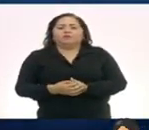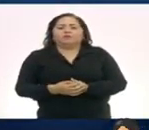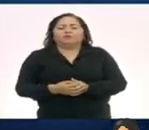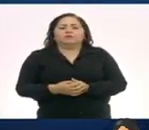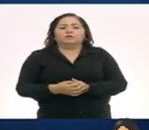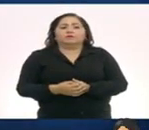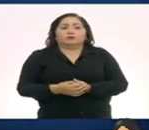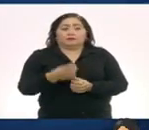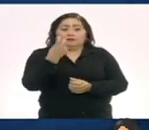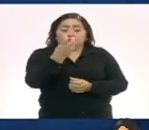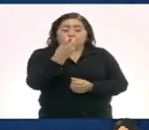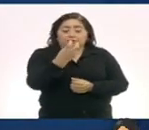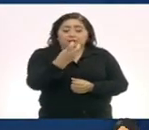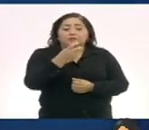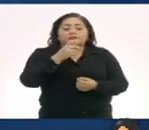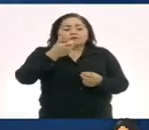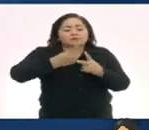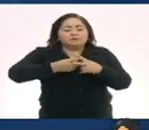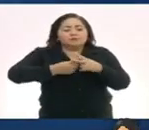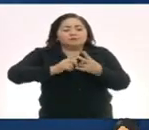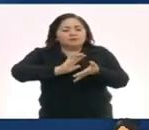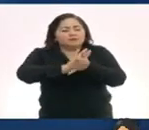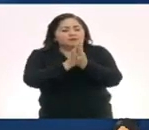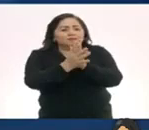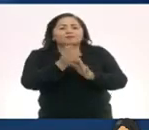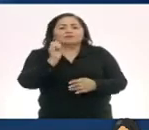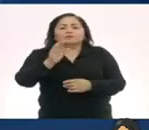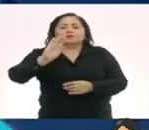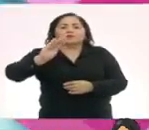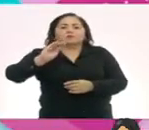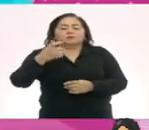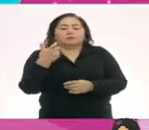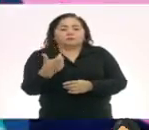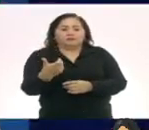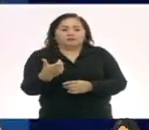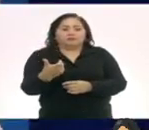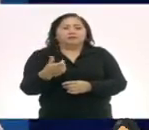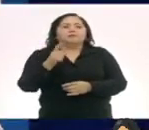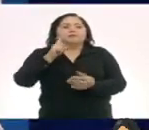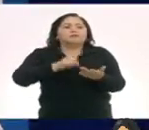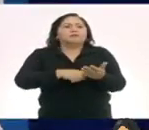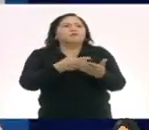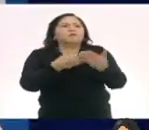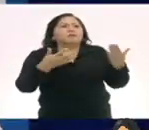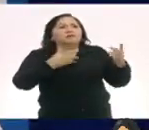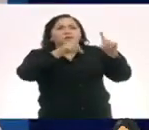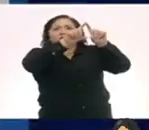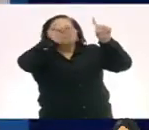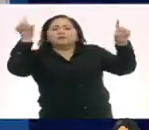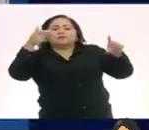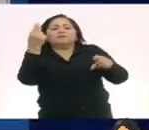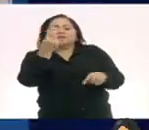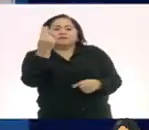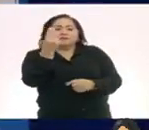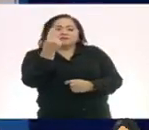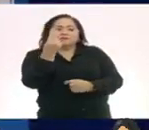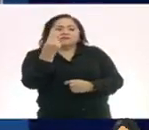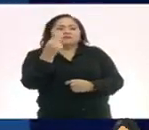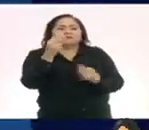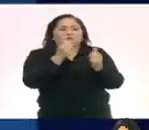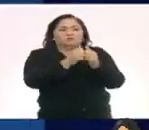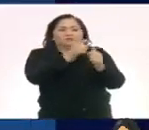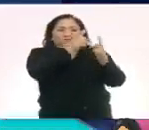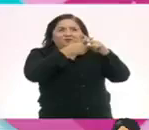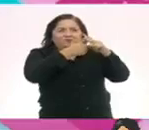O sea, este entero equivale, ¿no?, a 90 pesos. Y lo que tenemos ahora que sacar es con